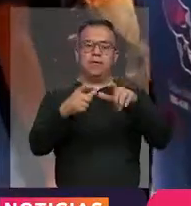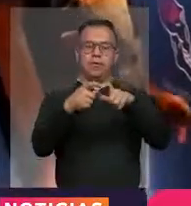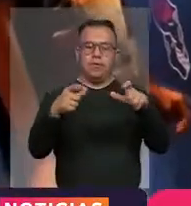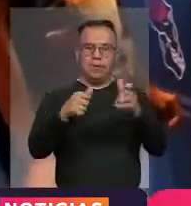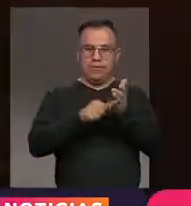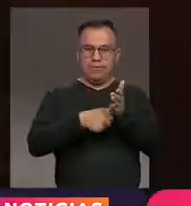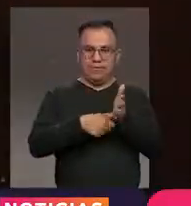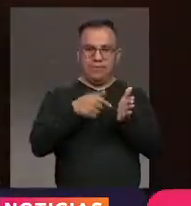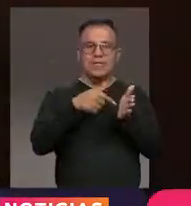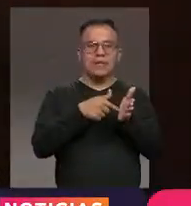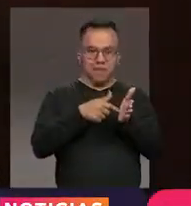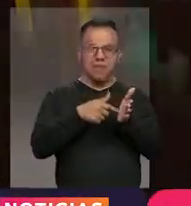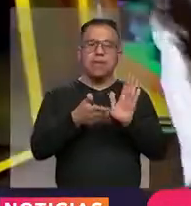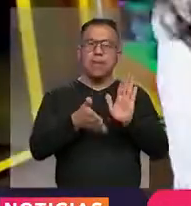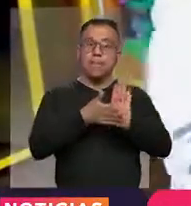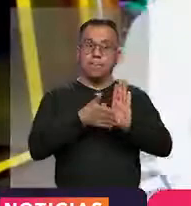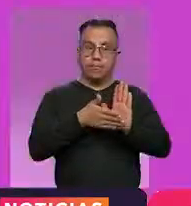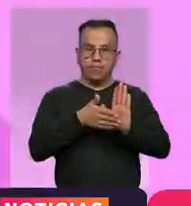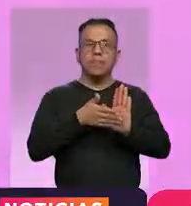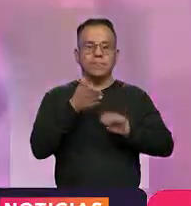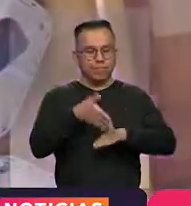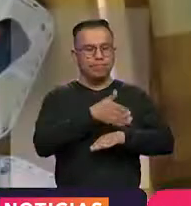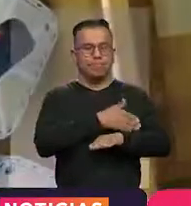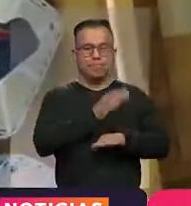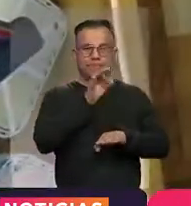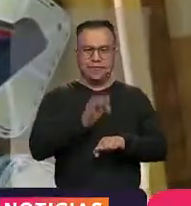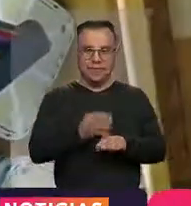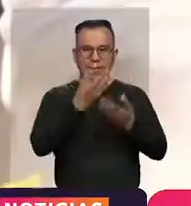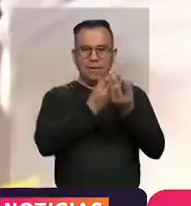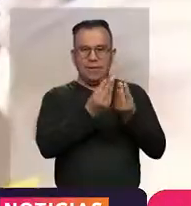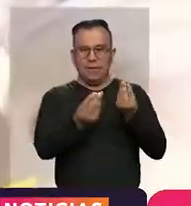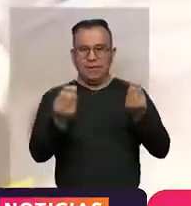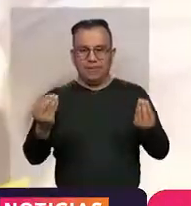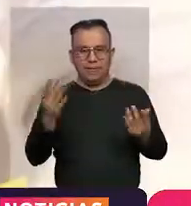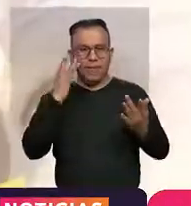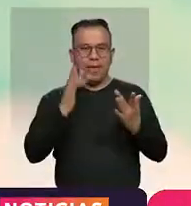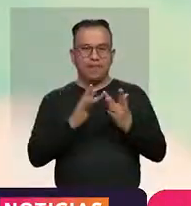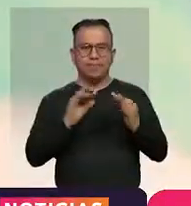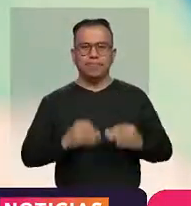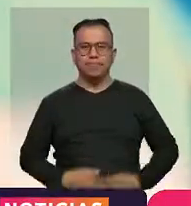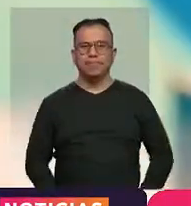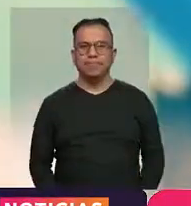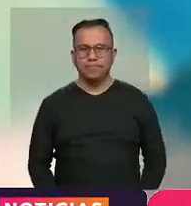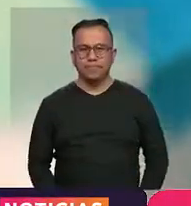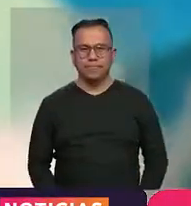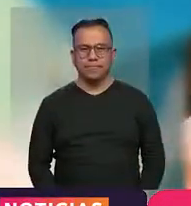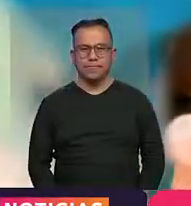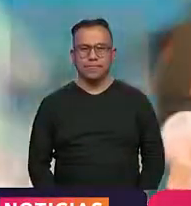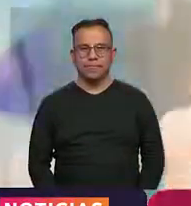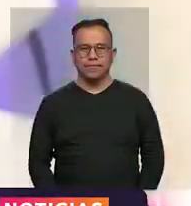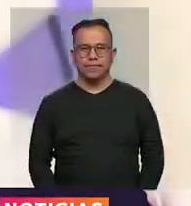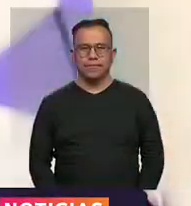documento de identidad y el soporte que evidencie la categoría a la que pertenece. We'll be right back.